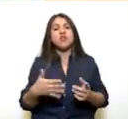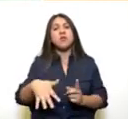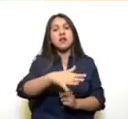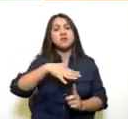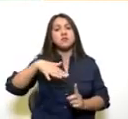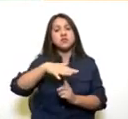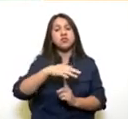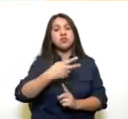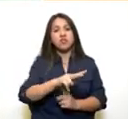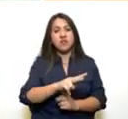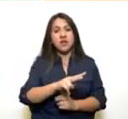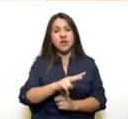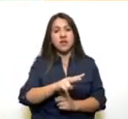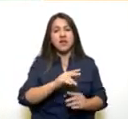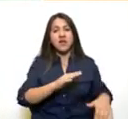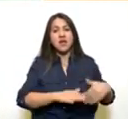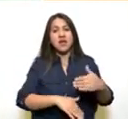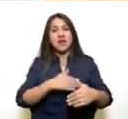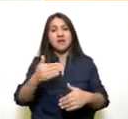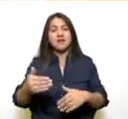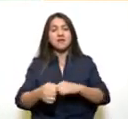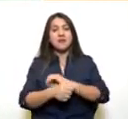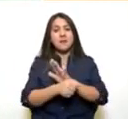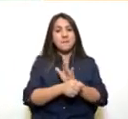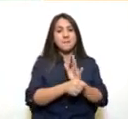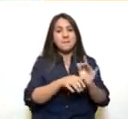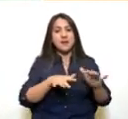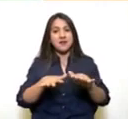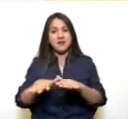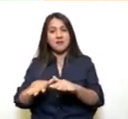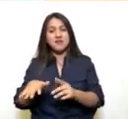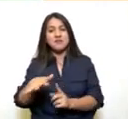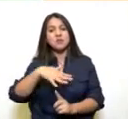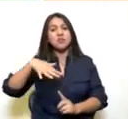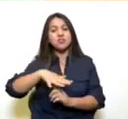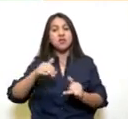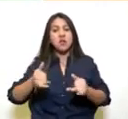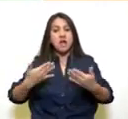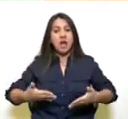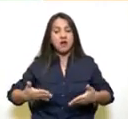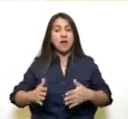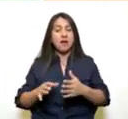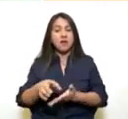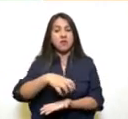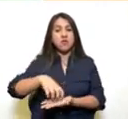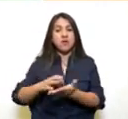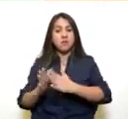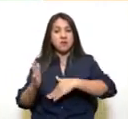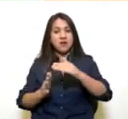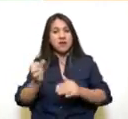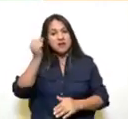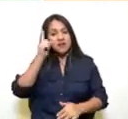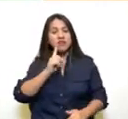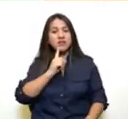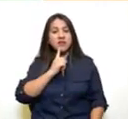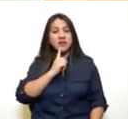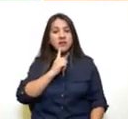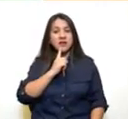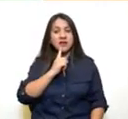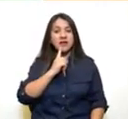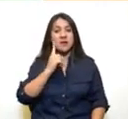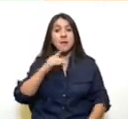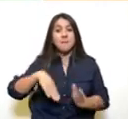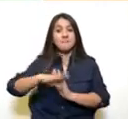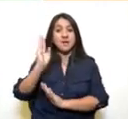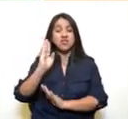del avance de la pandemia la acción actual en este momento en la pintana entiendo que la ventana tiene uno de los